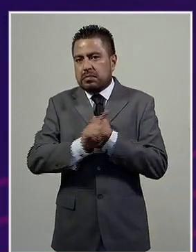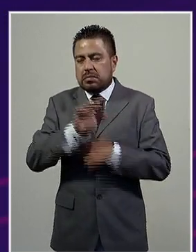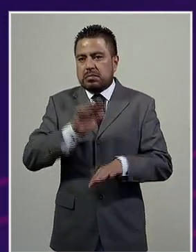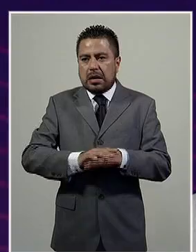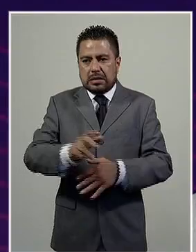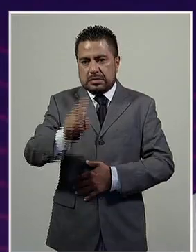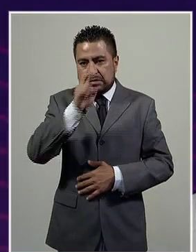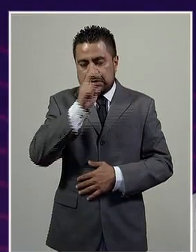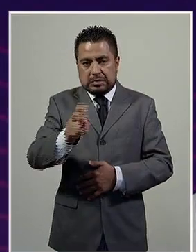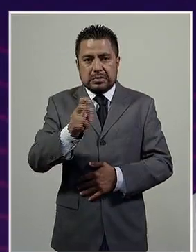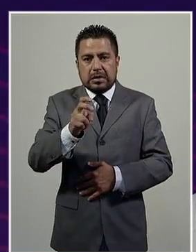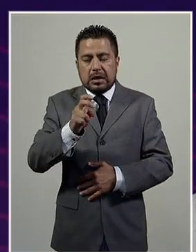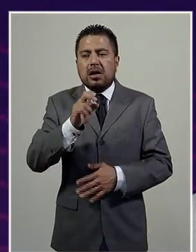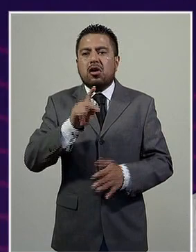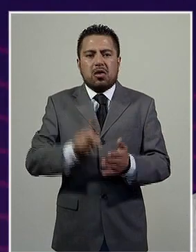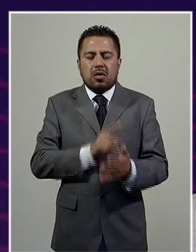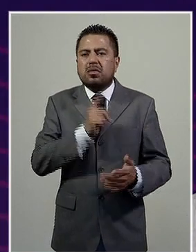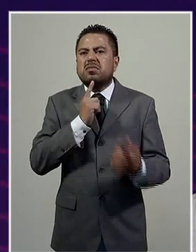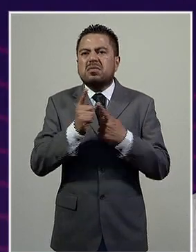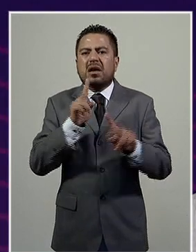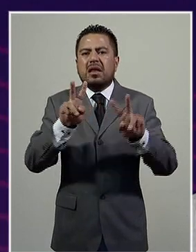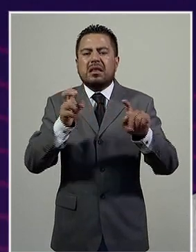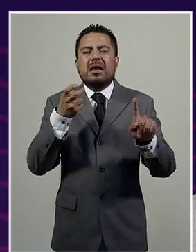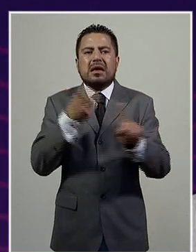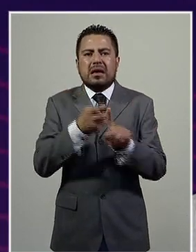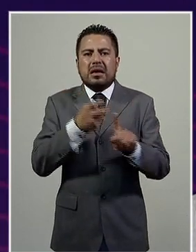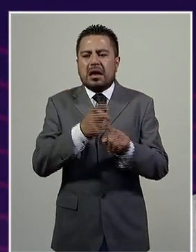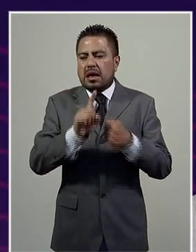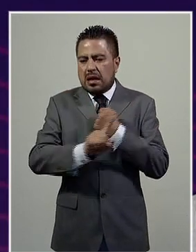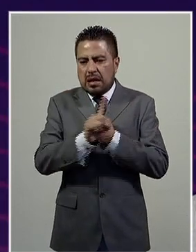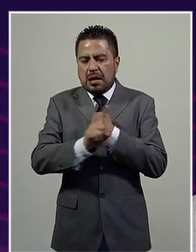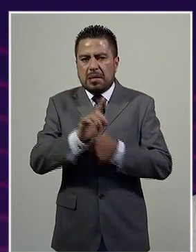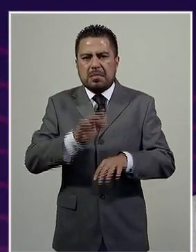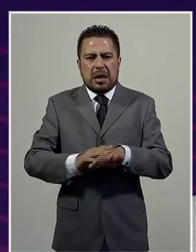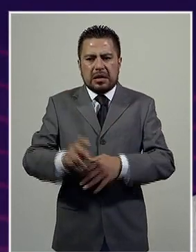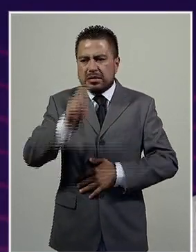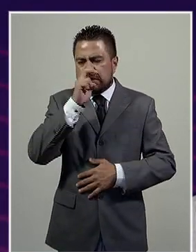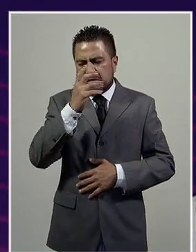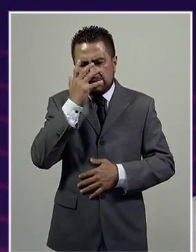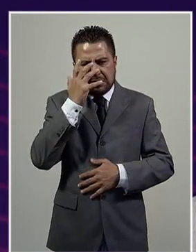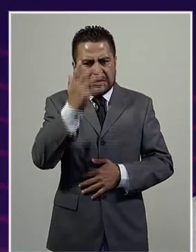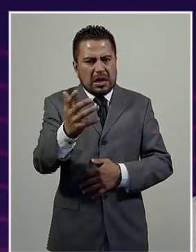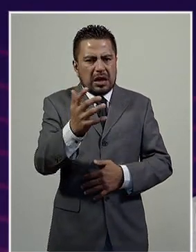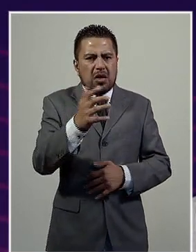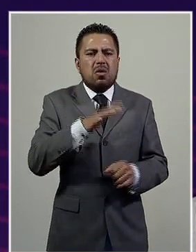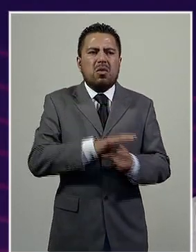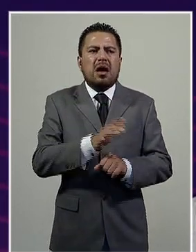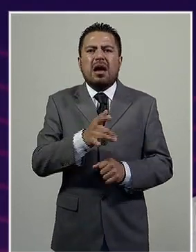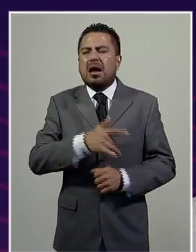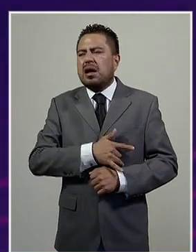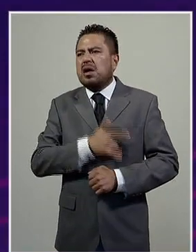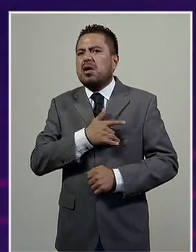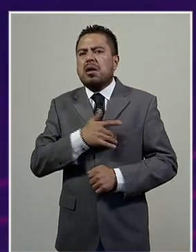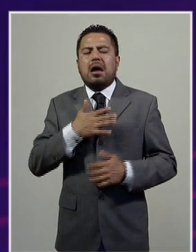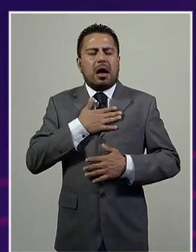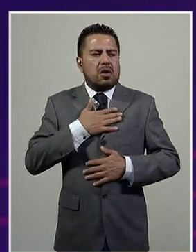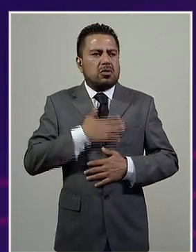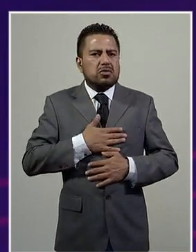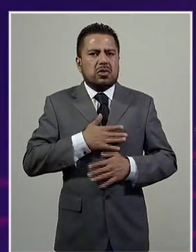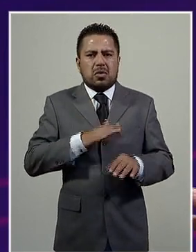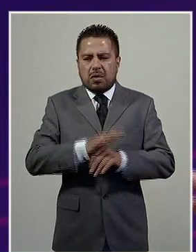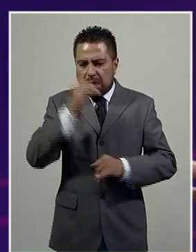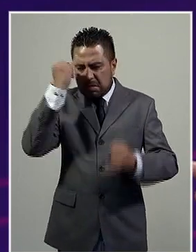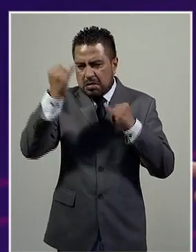y vamos a volver a conversar sobre ese tema. Hay un problema muy serio cuando con aquello que nos sentimos cómodos es con una